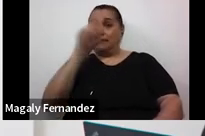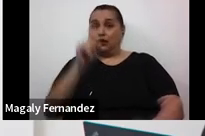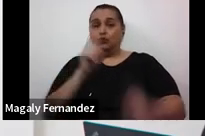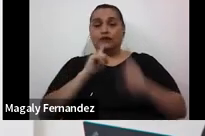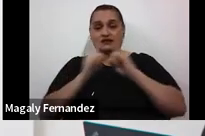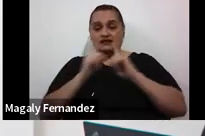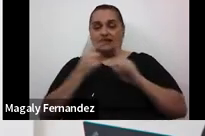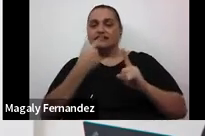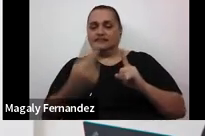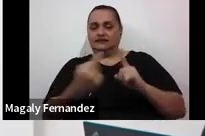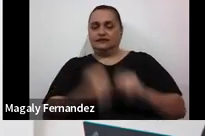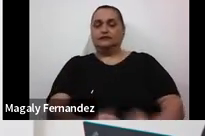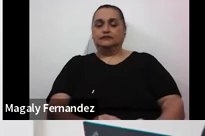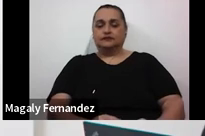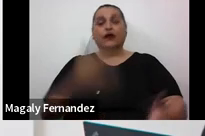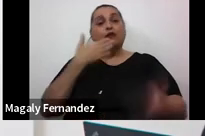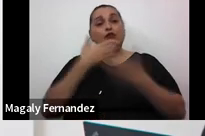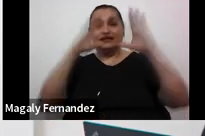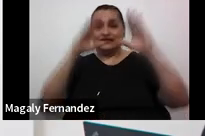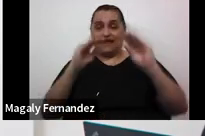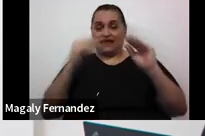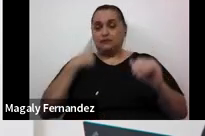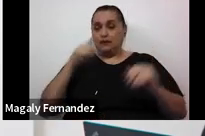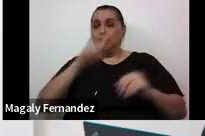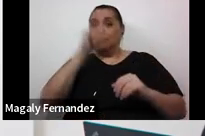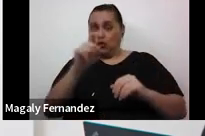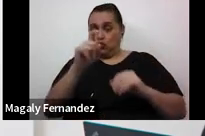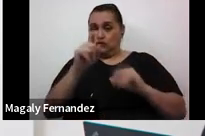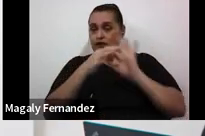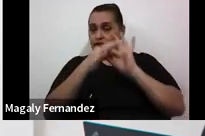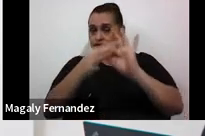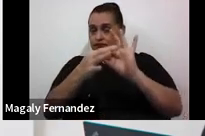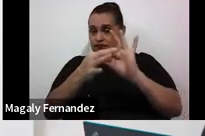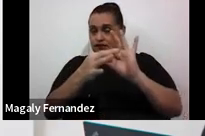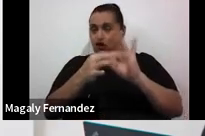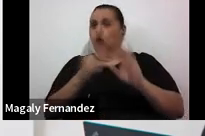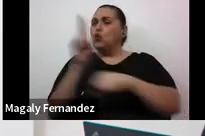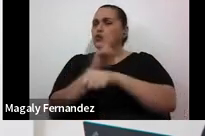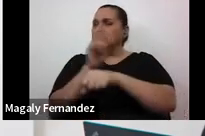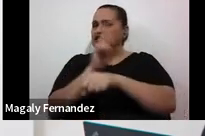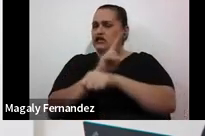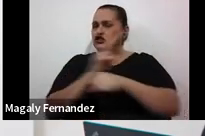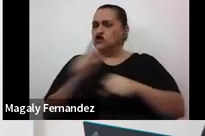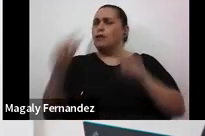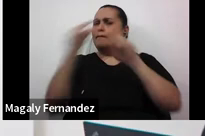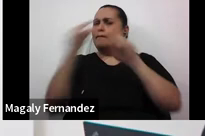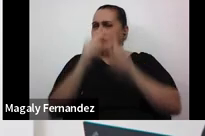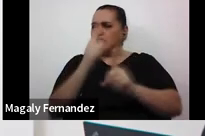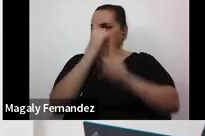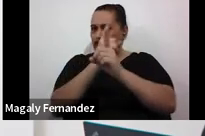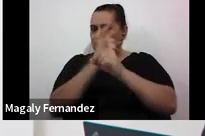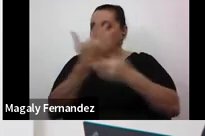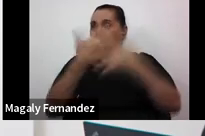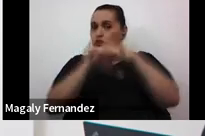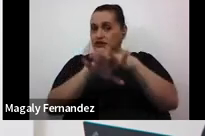que dice así buenas tardes Mi pregunta concierne a la utilización de términos correctos inclusivos para